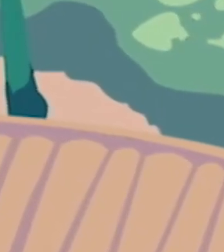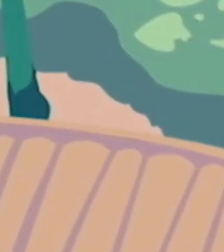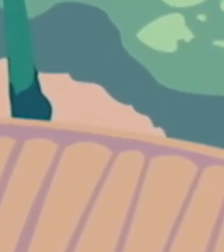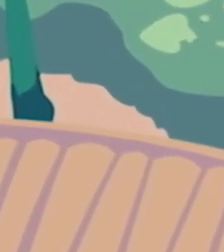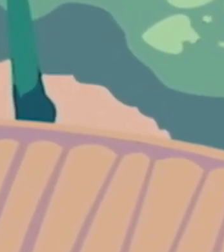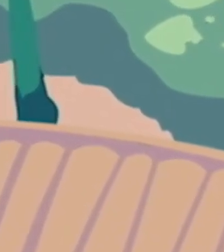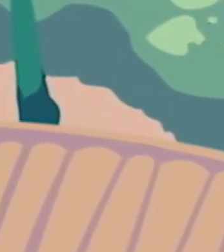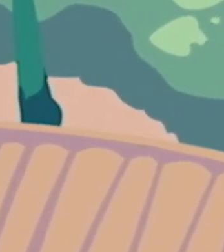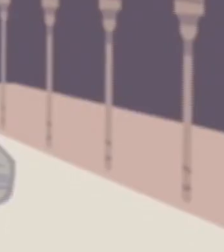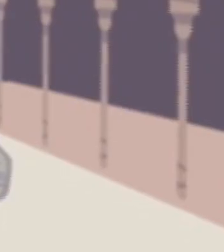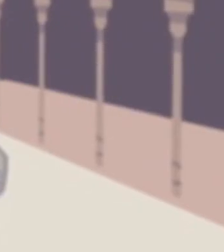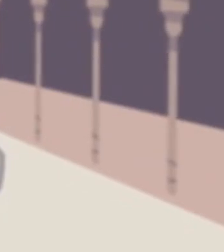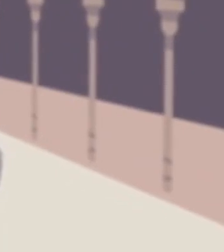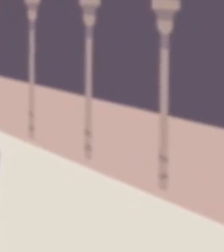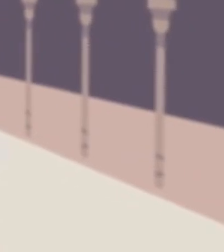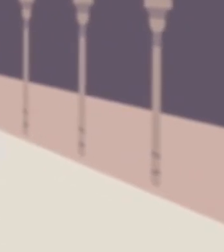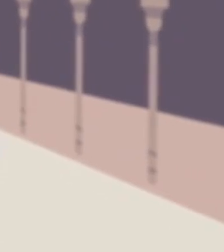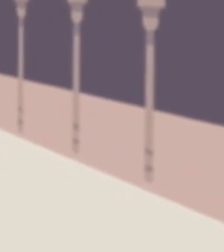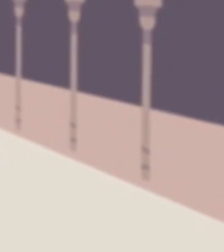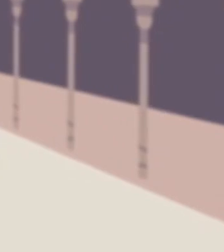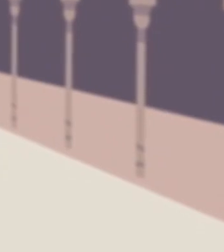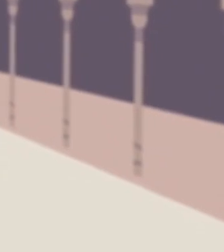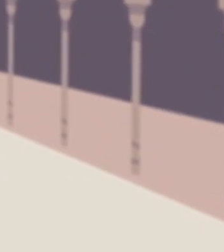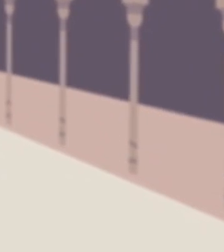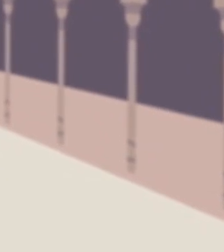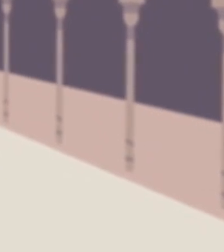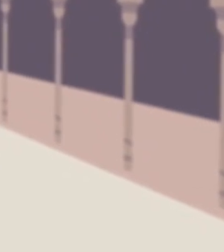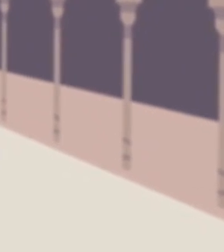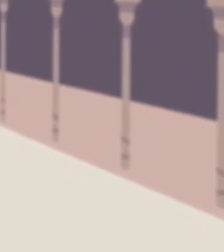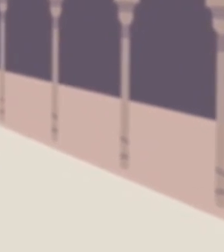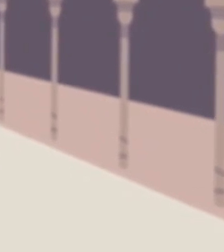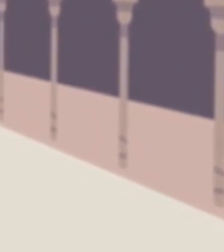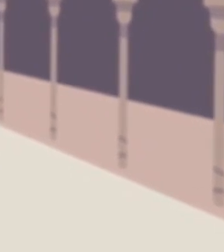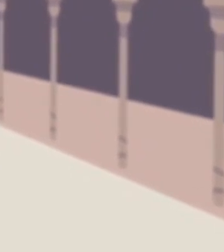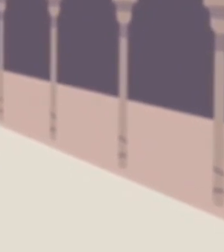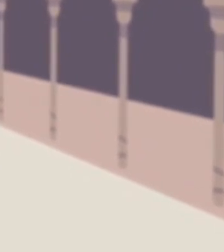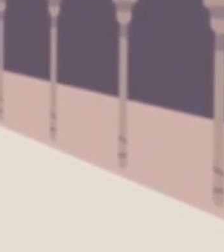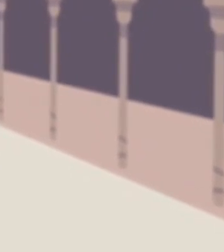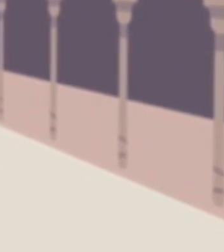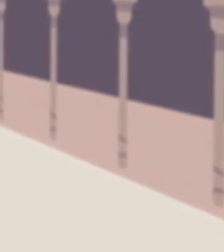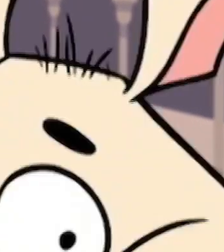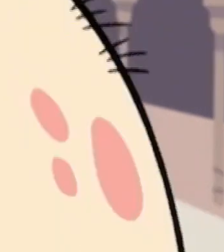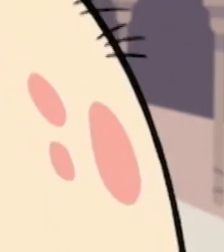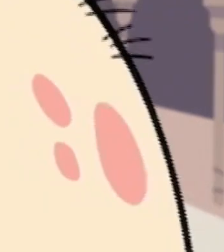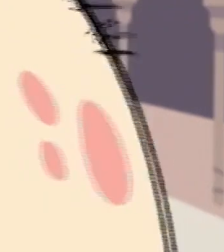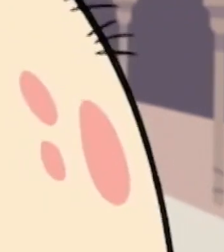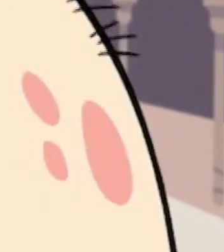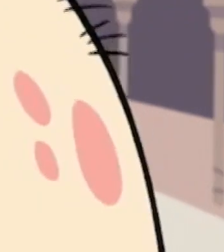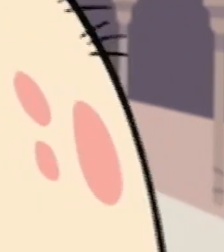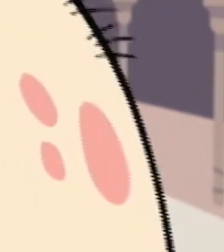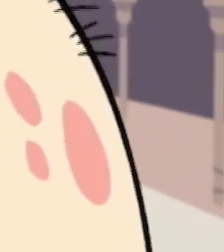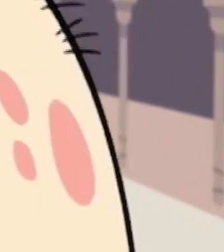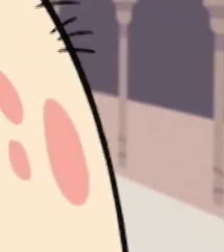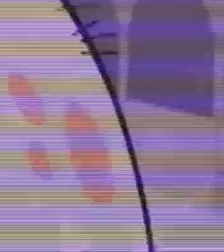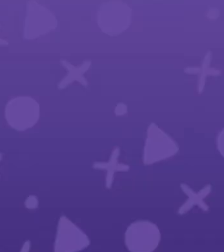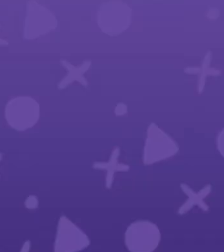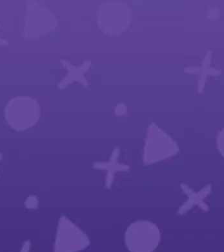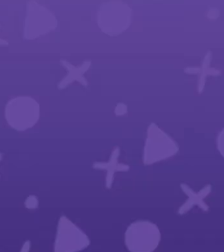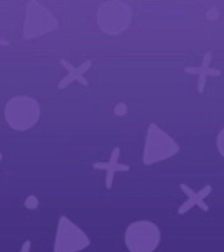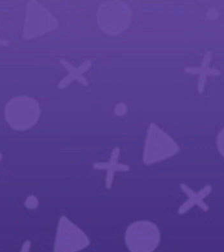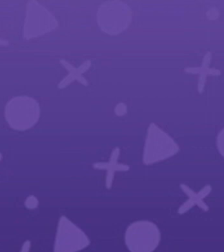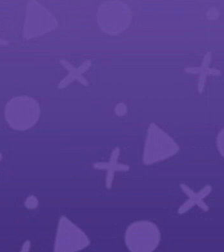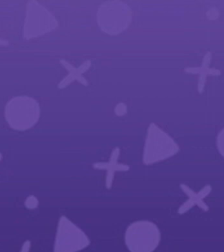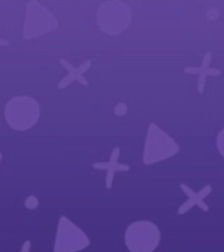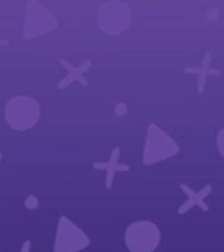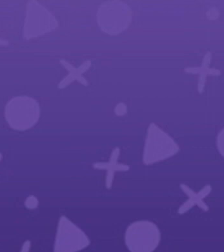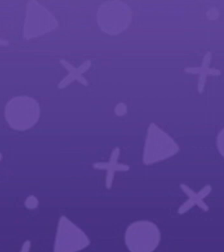España morisca del término árabe al-hatum, y que significa el hocico del chancho. O bien,